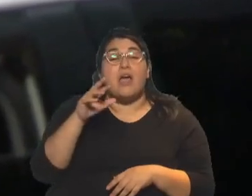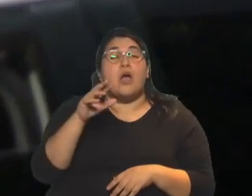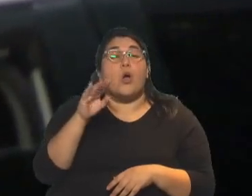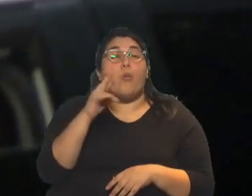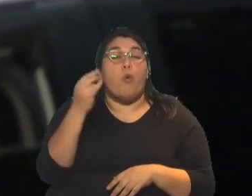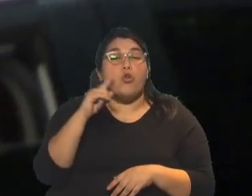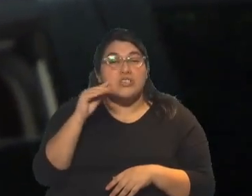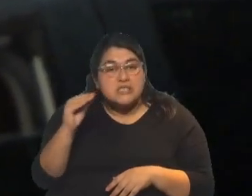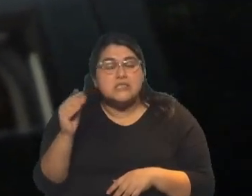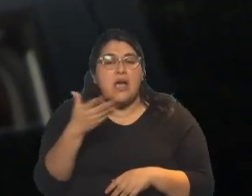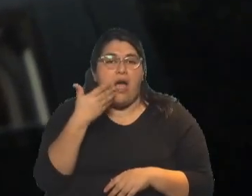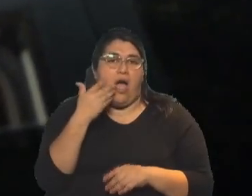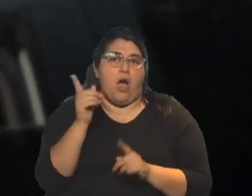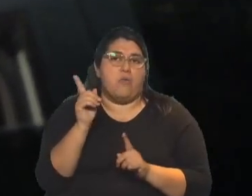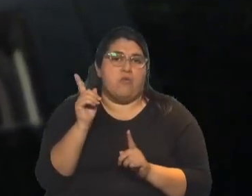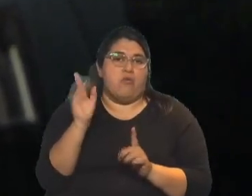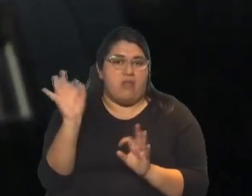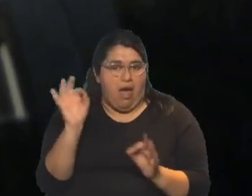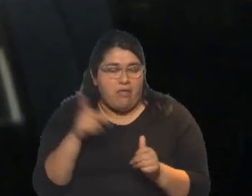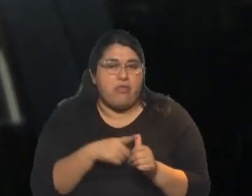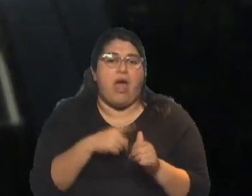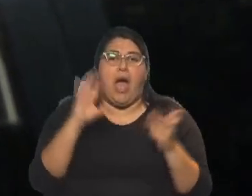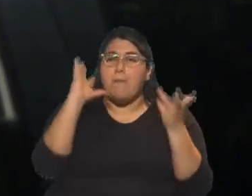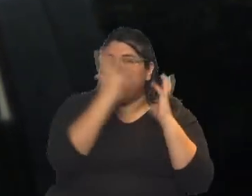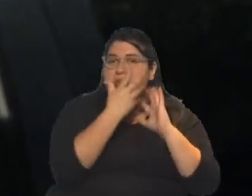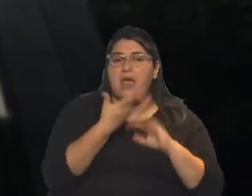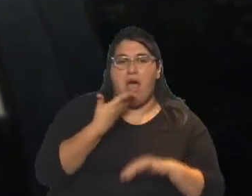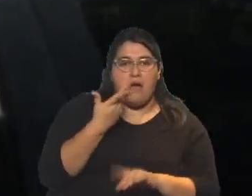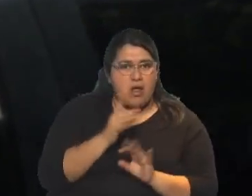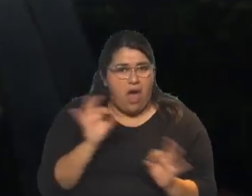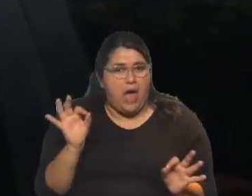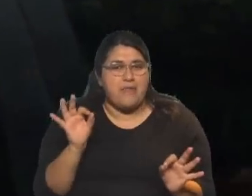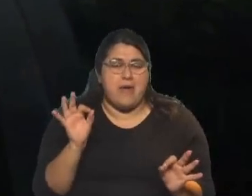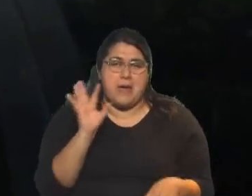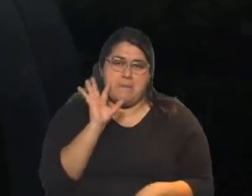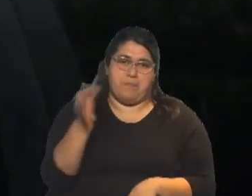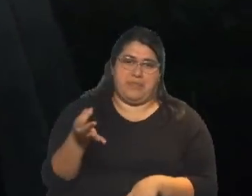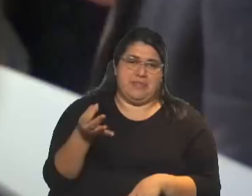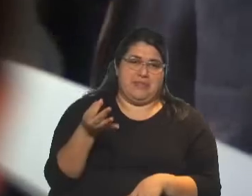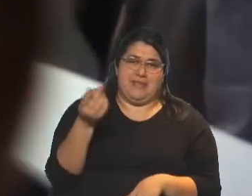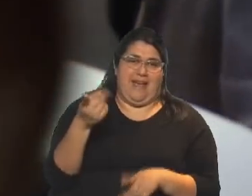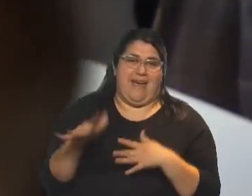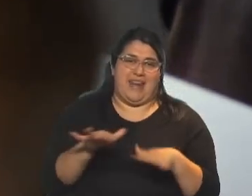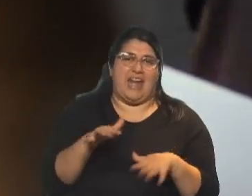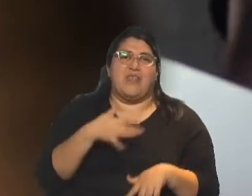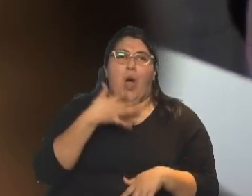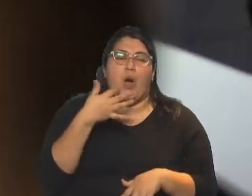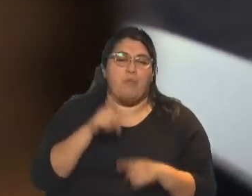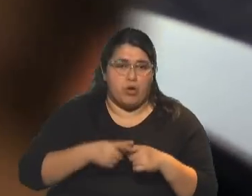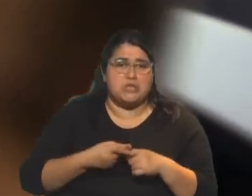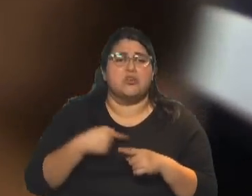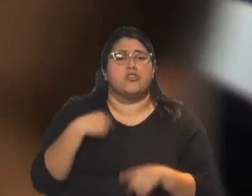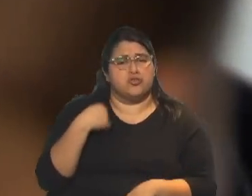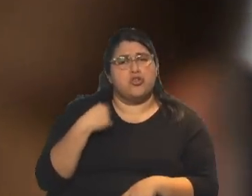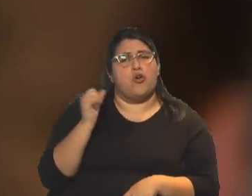que mi ley siga guardando silencio no pueden ser un dato menor de la realidad política yo lo señaló lo